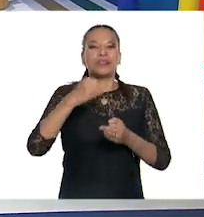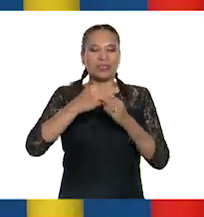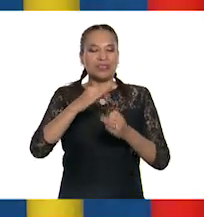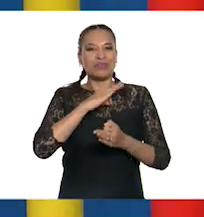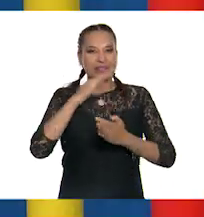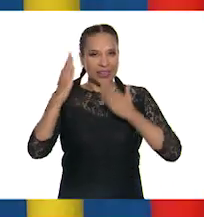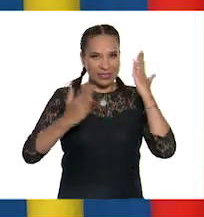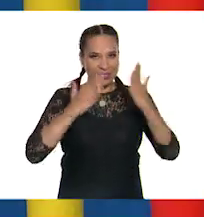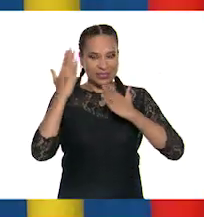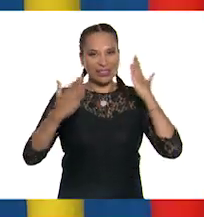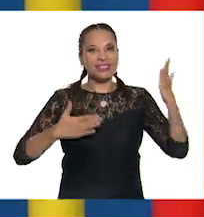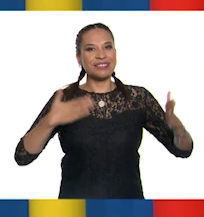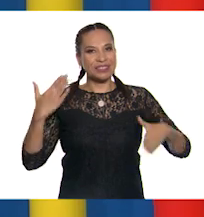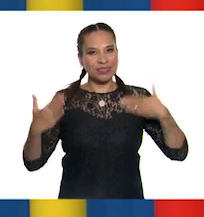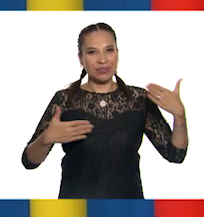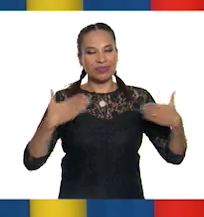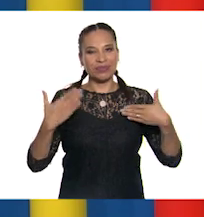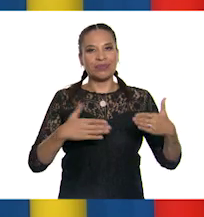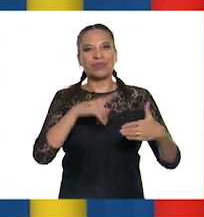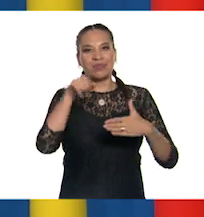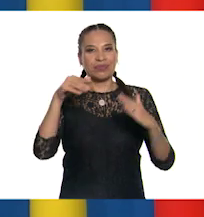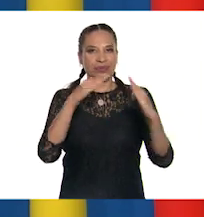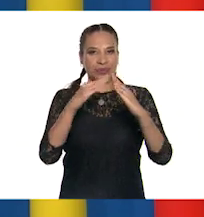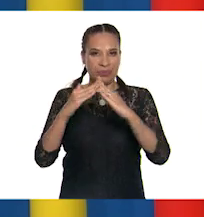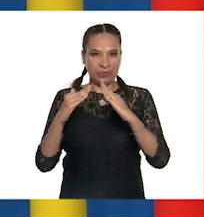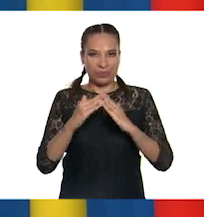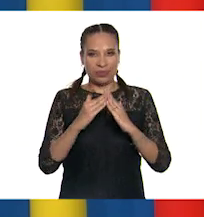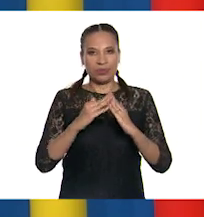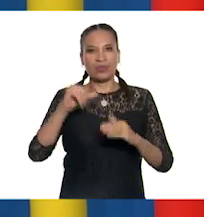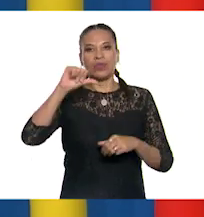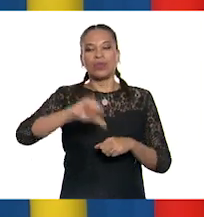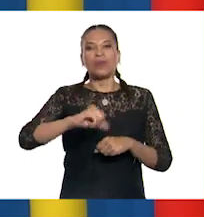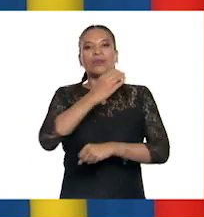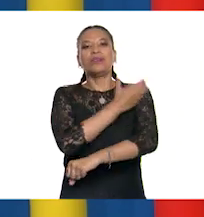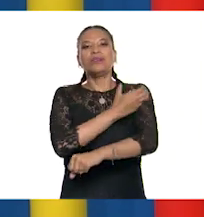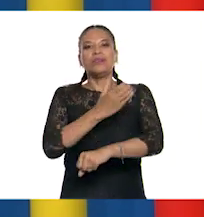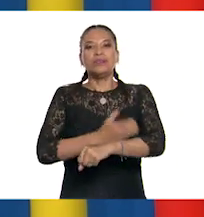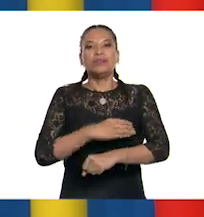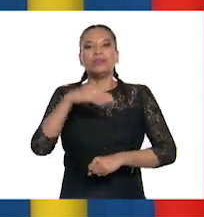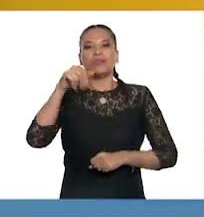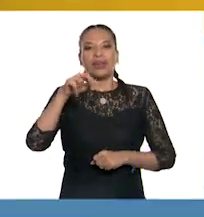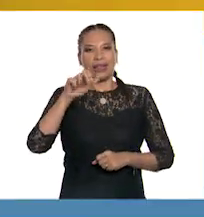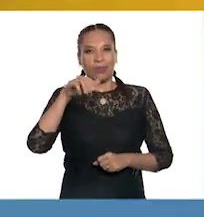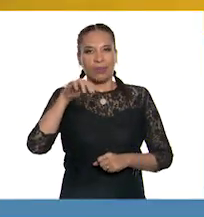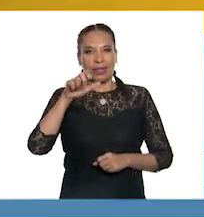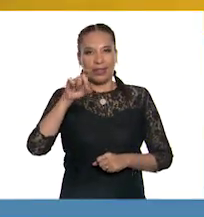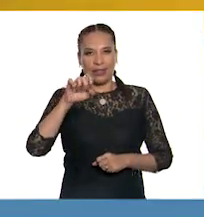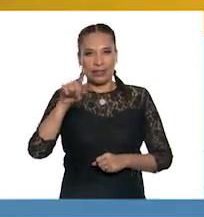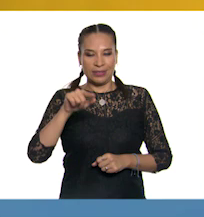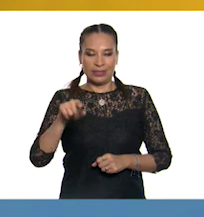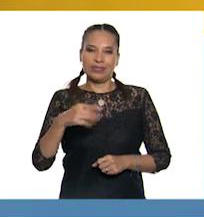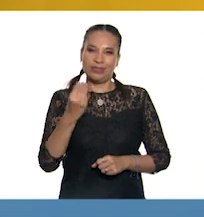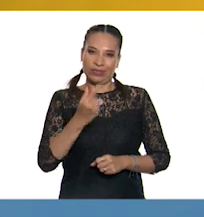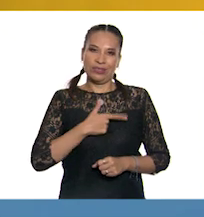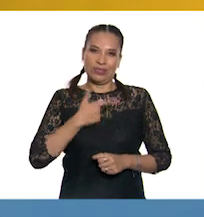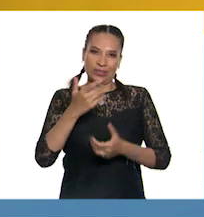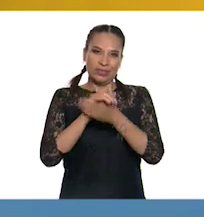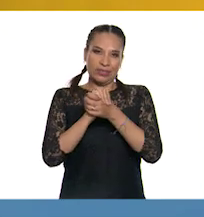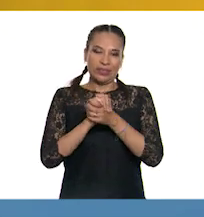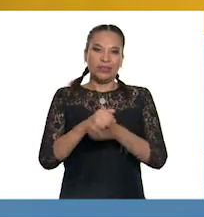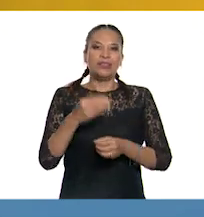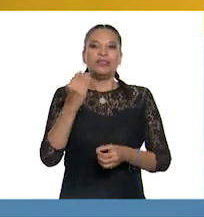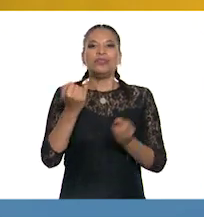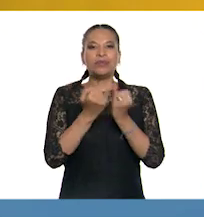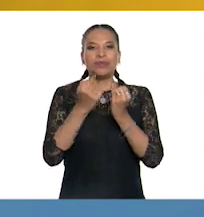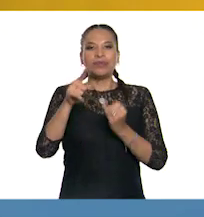poder estudiar y divertirnos desde nuestros hogares. Y el día de hoy nos acompaña María Meléndez. María, qué gusto saludarte. Igualmente, Alfonso,